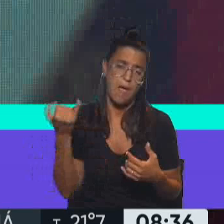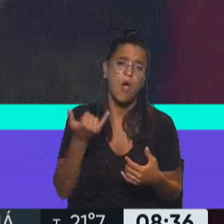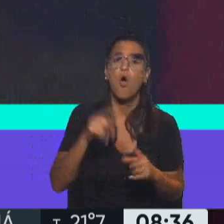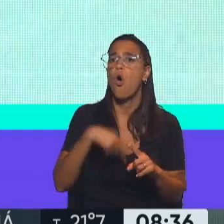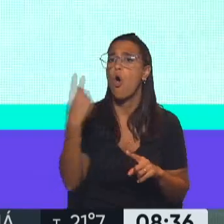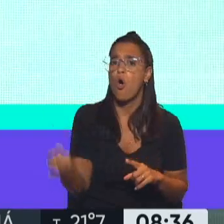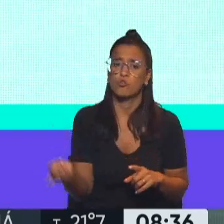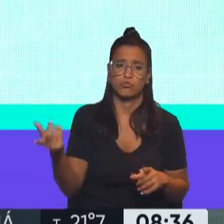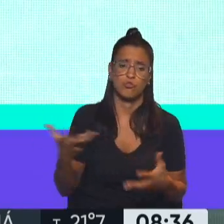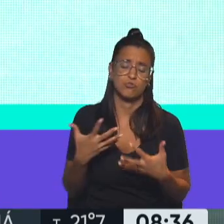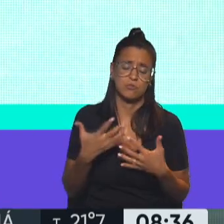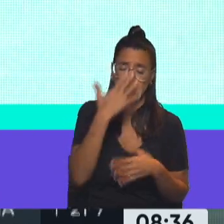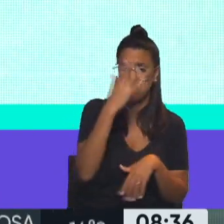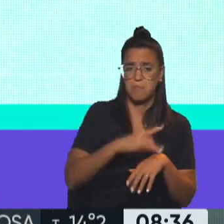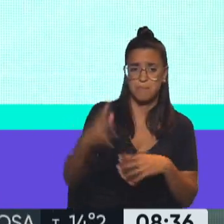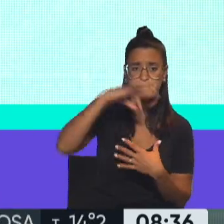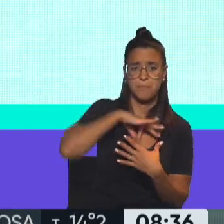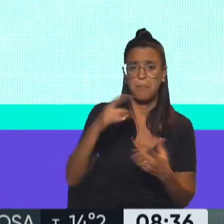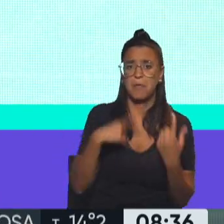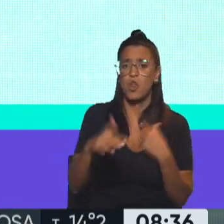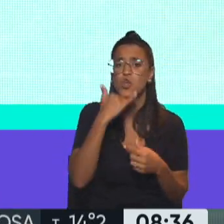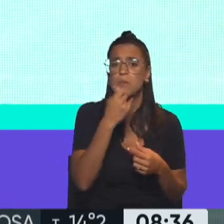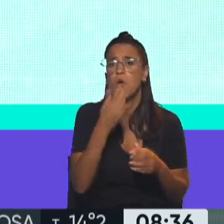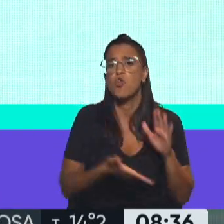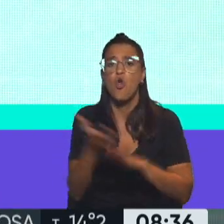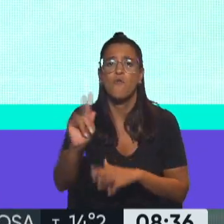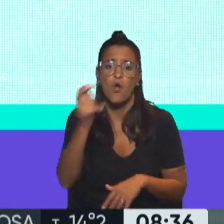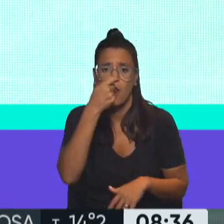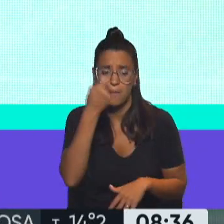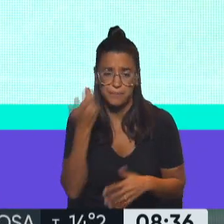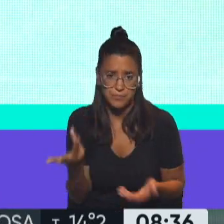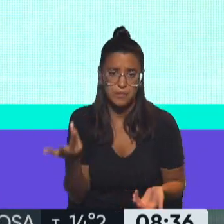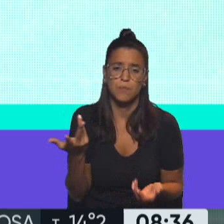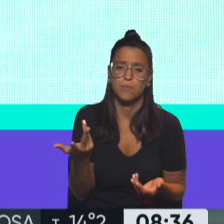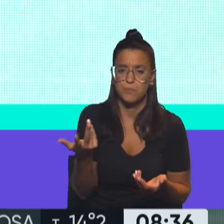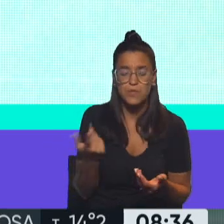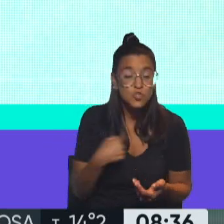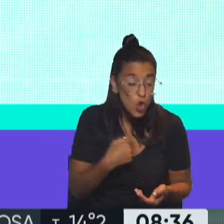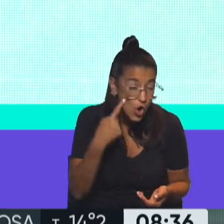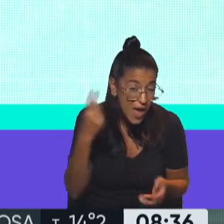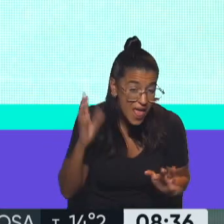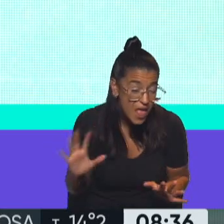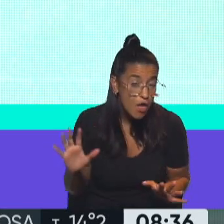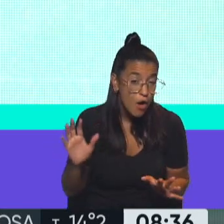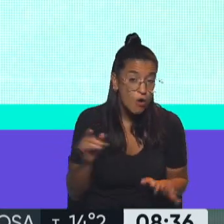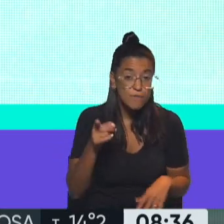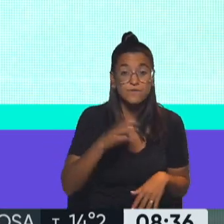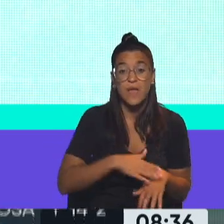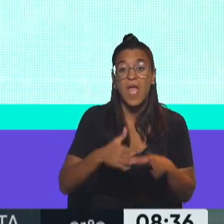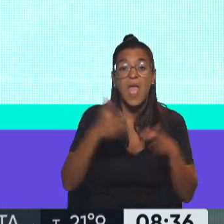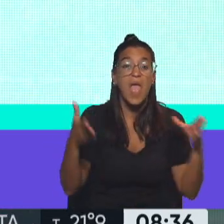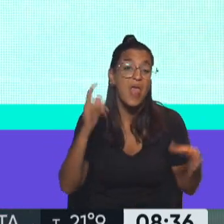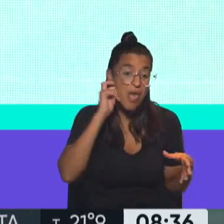han cursado la enfermedad y que el Estado no se ha enterado porque ni siquiera se han ido a testear. Que son, creo, en esa franja etaria la